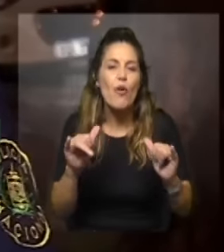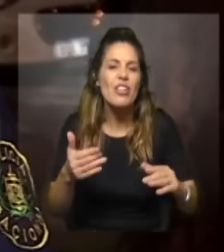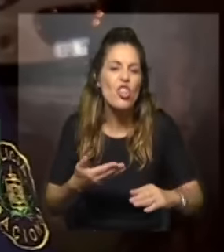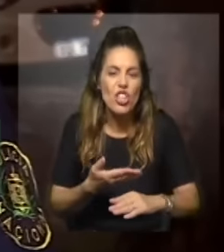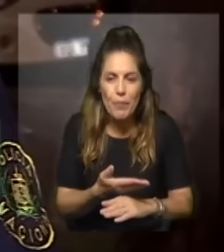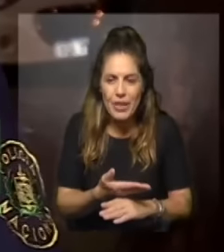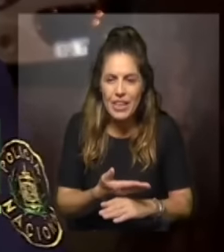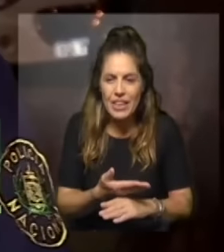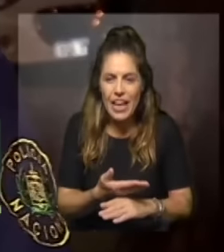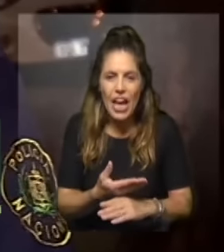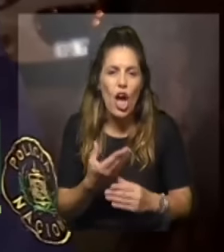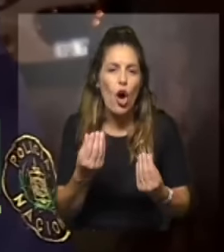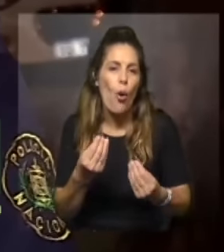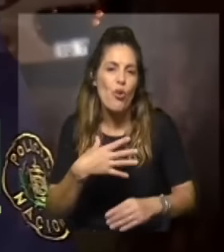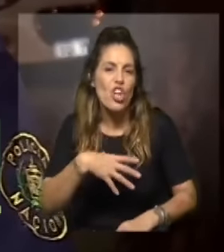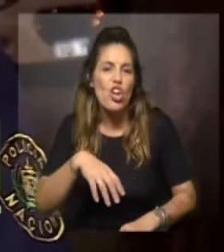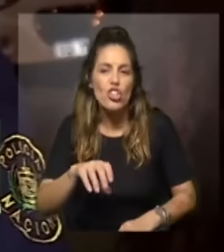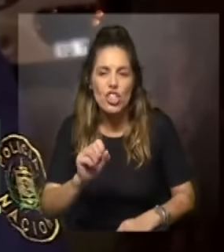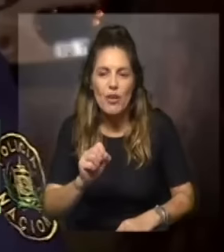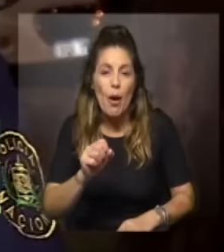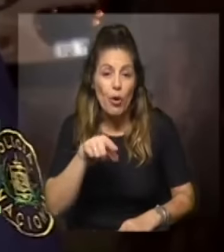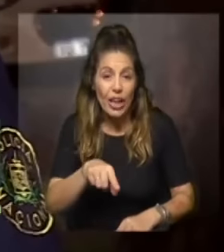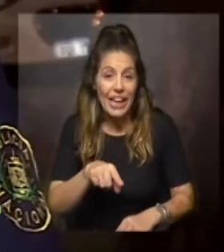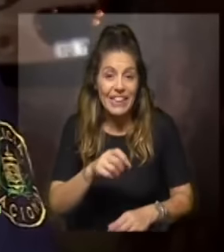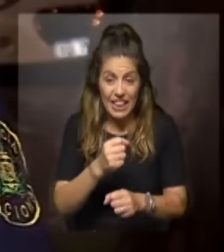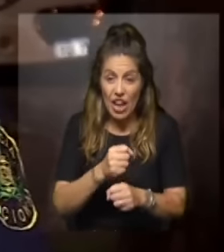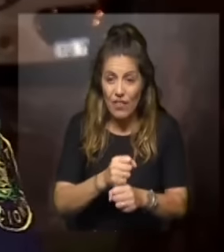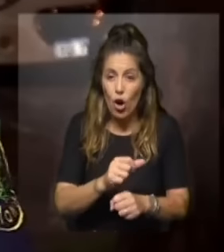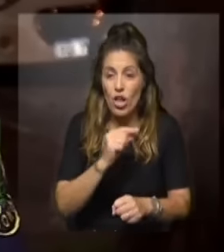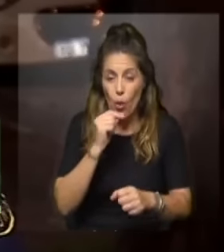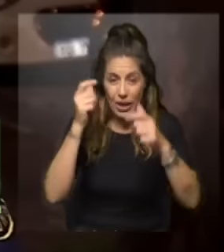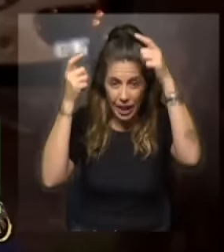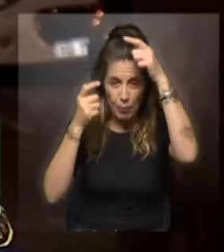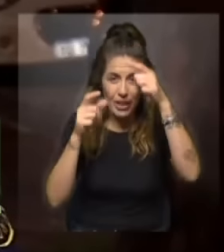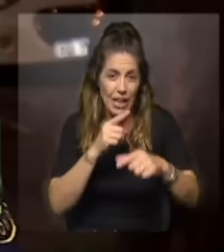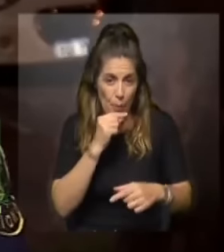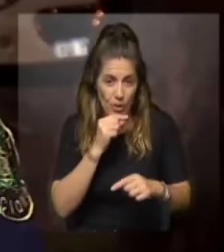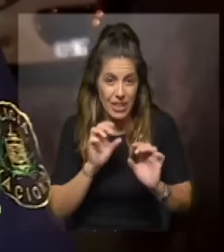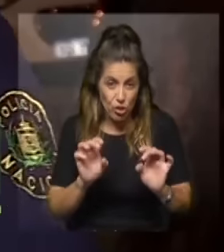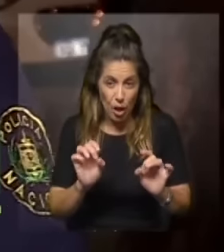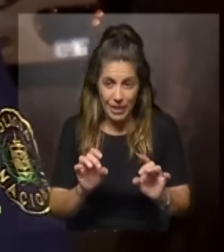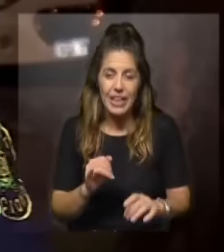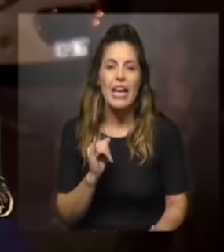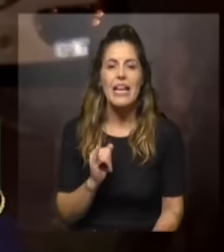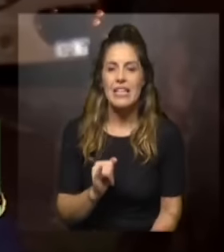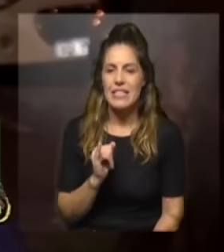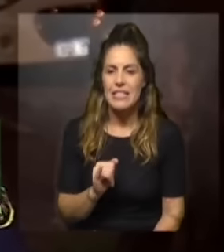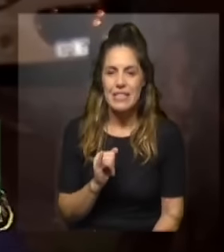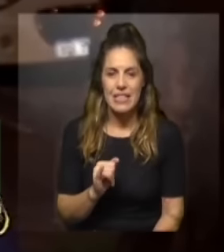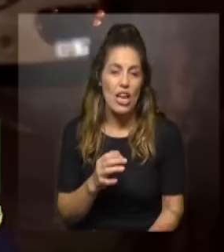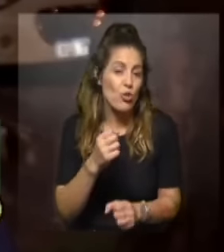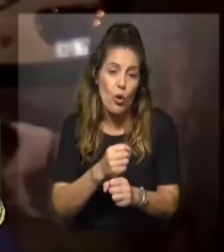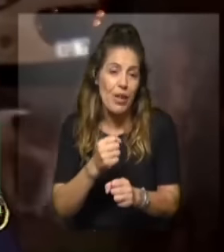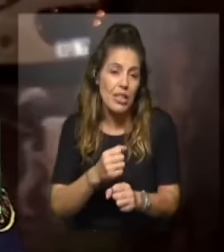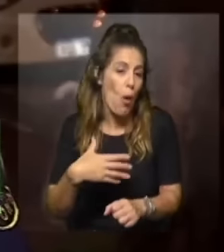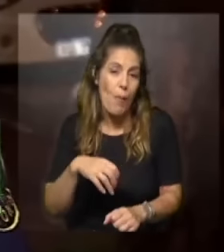sobre todo esa derivación no porque este operativo es de la guardia republicana y de la policía solamente No claro exactamente Es un operativo